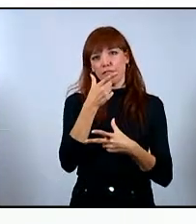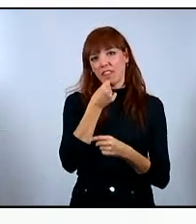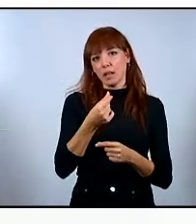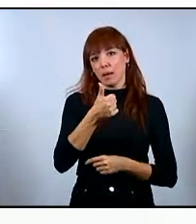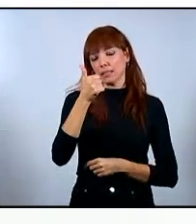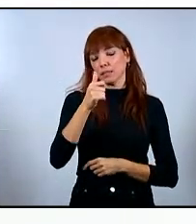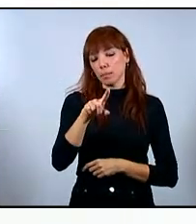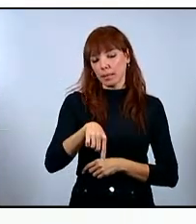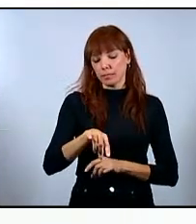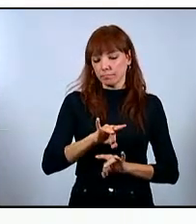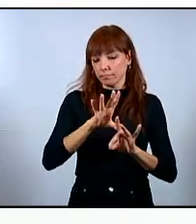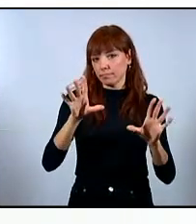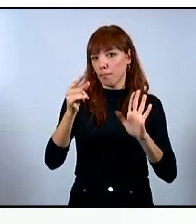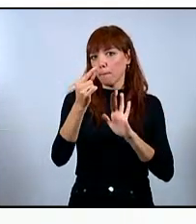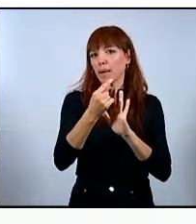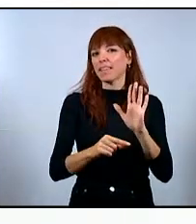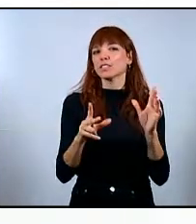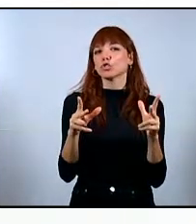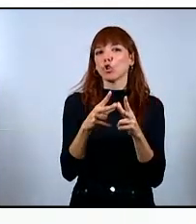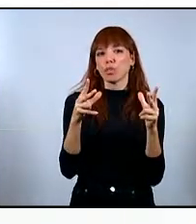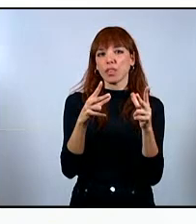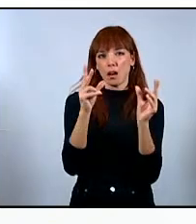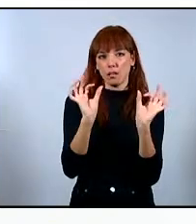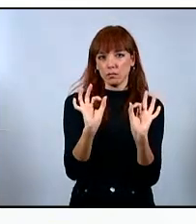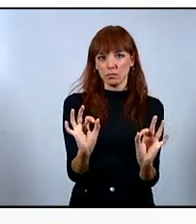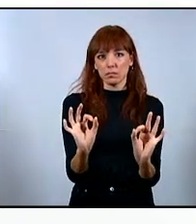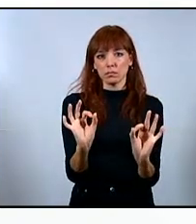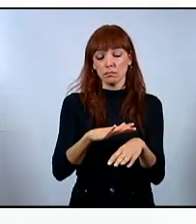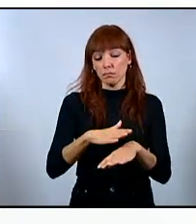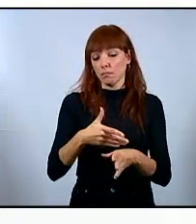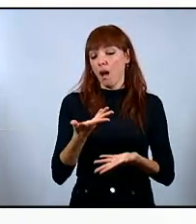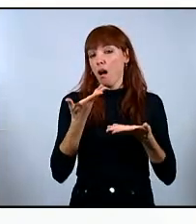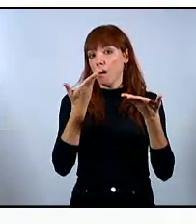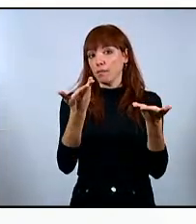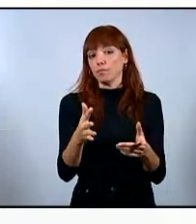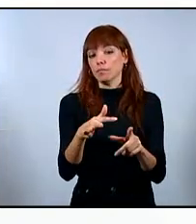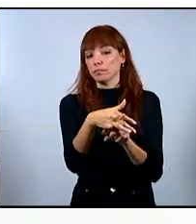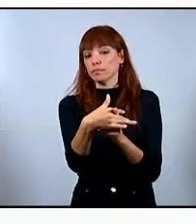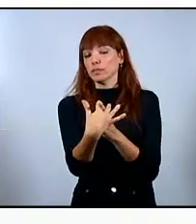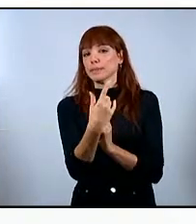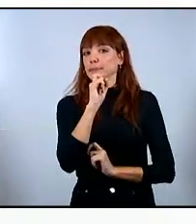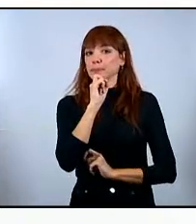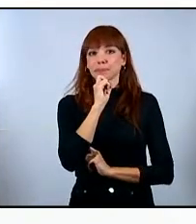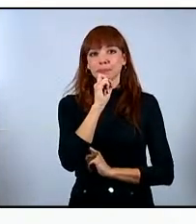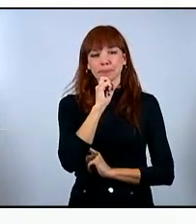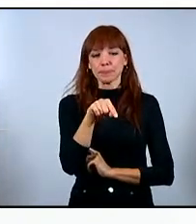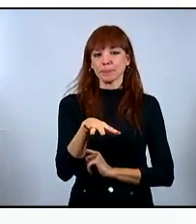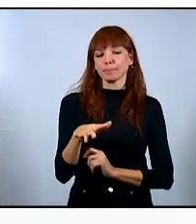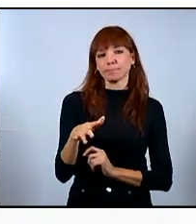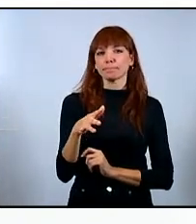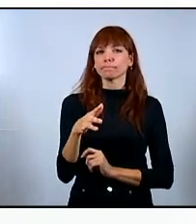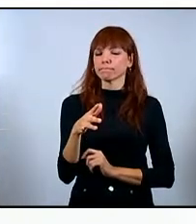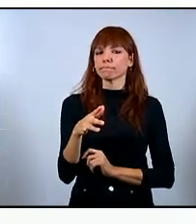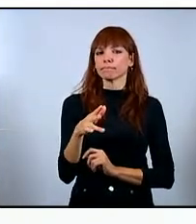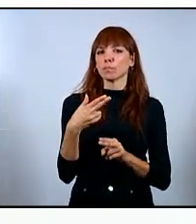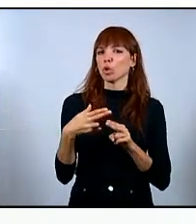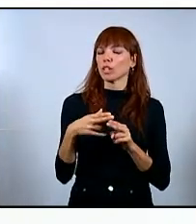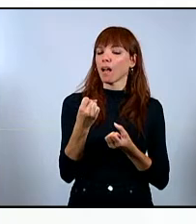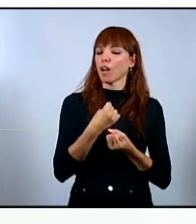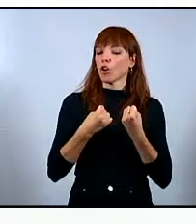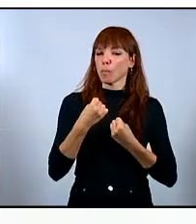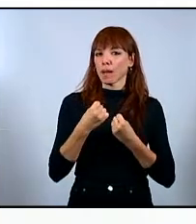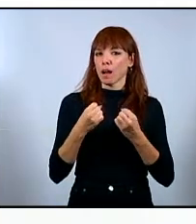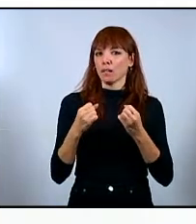supuesto, medidas sociales para ayudar en esta situación compleja, como digo, de inestabilidad política y económica que